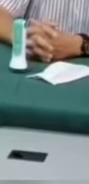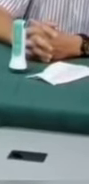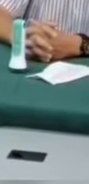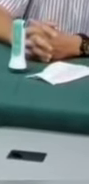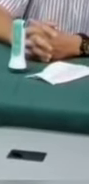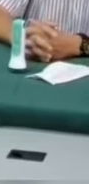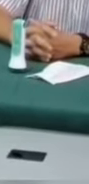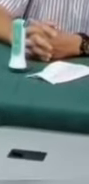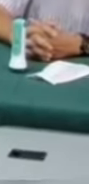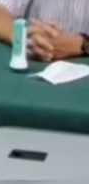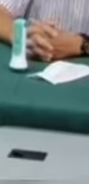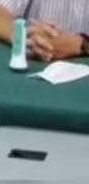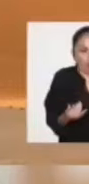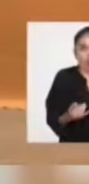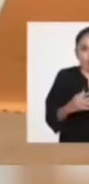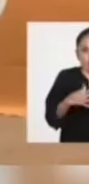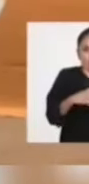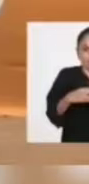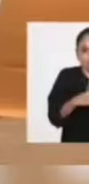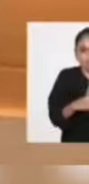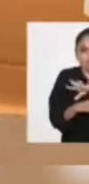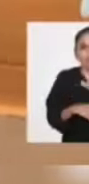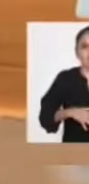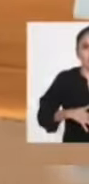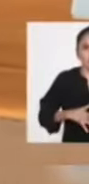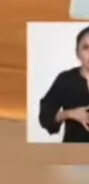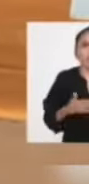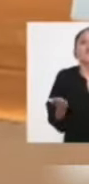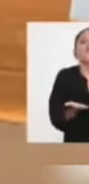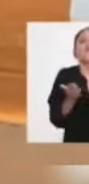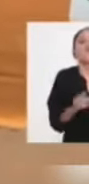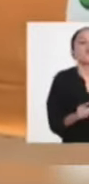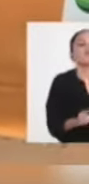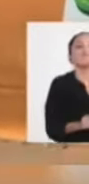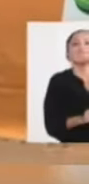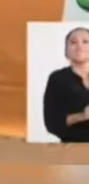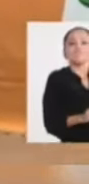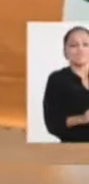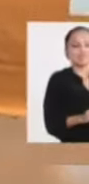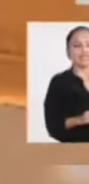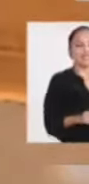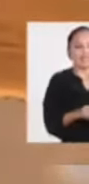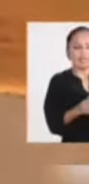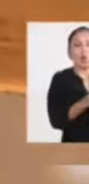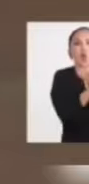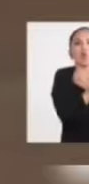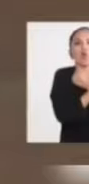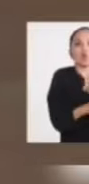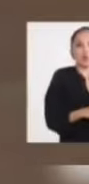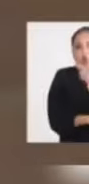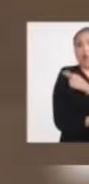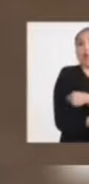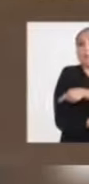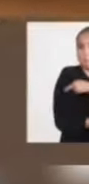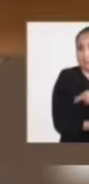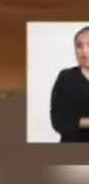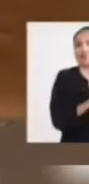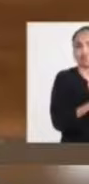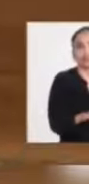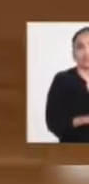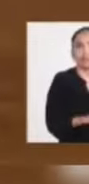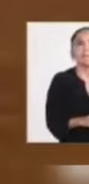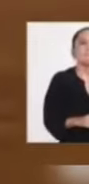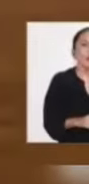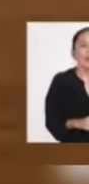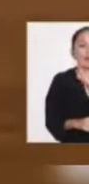que nos consideramos como el epicentro. En una carta dirigida al Ministerio de Salud, el Colegio Médico de Santa Cruz pide que se solicite ante